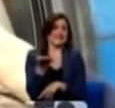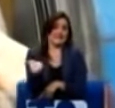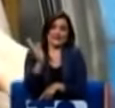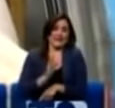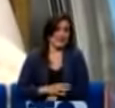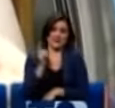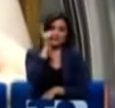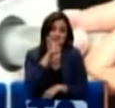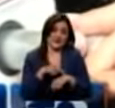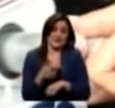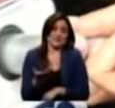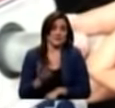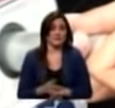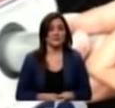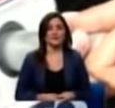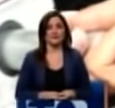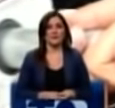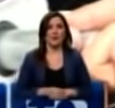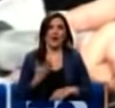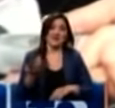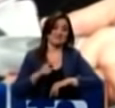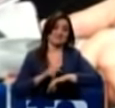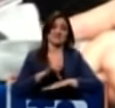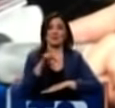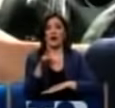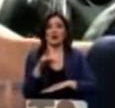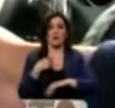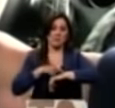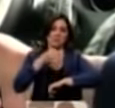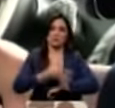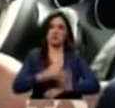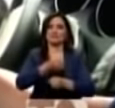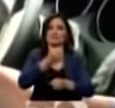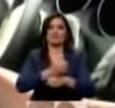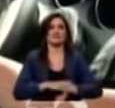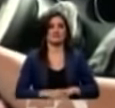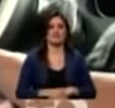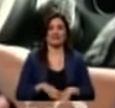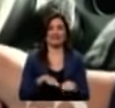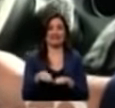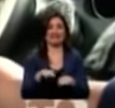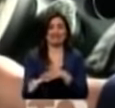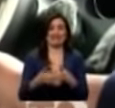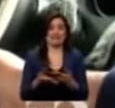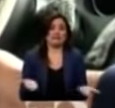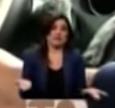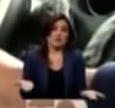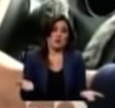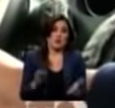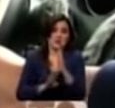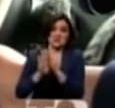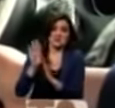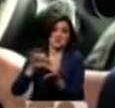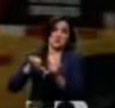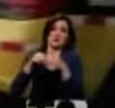se complica más el tiempo. Un poquito más temprano para que lleguen al trabajo. Eso generaría de tráfico al cierre de la vía, pero si es por el bienestar de la